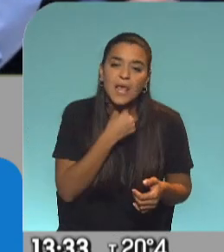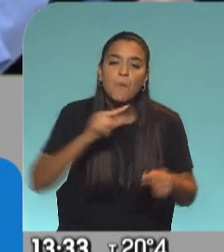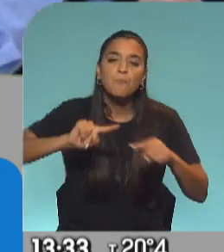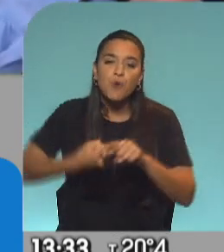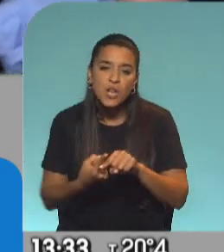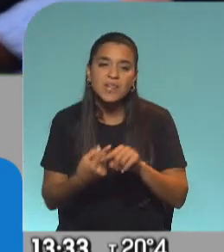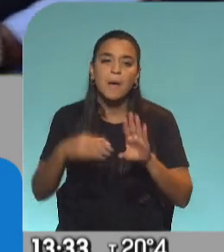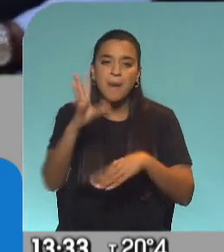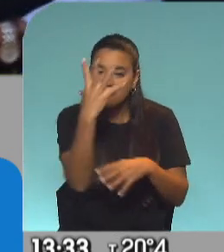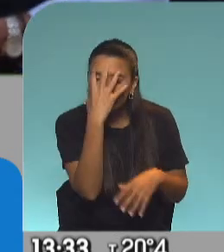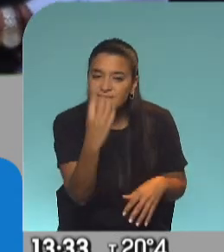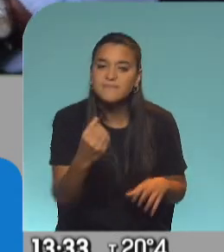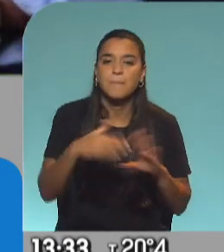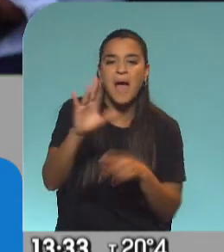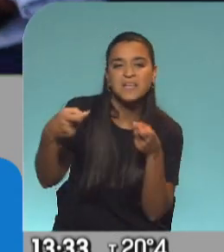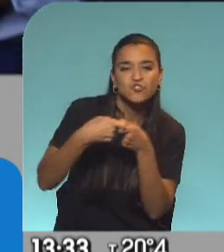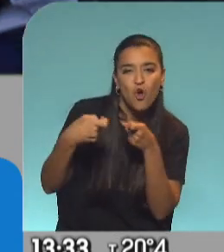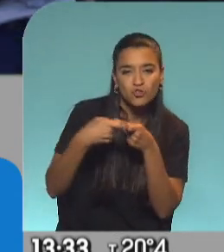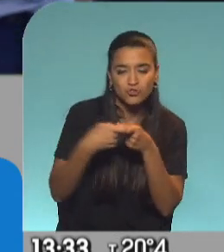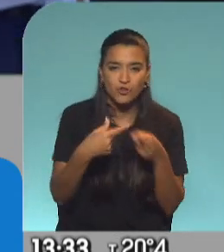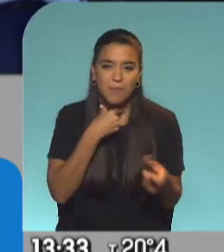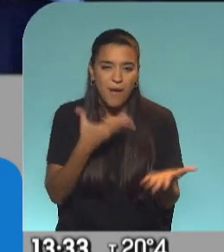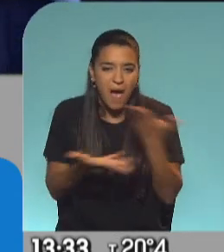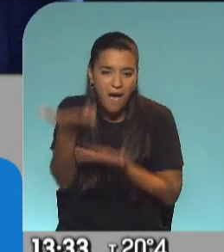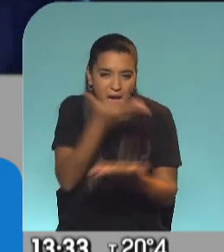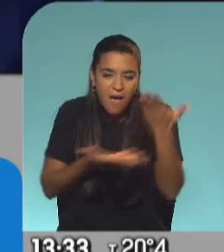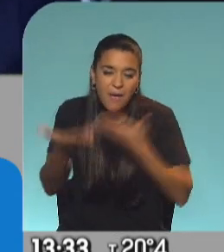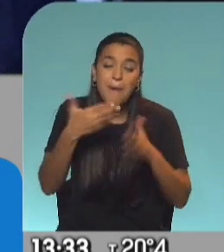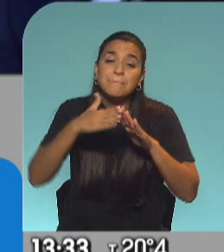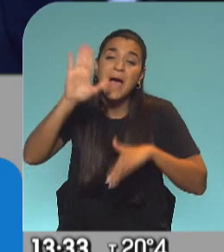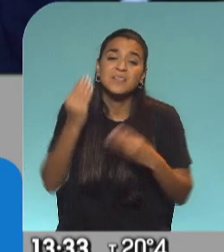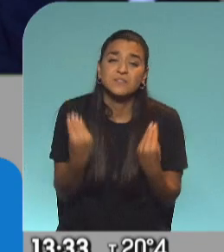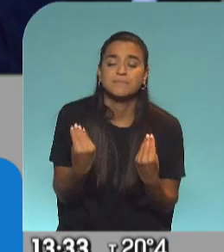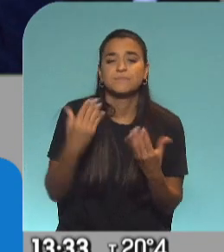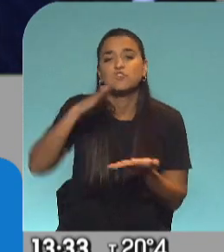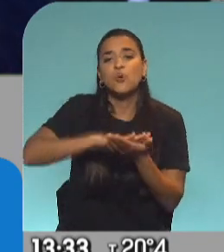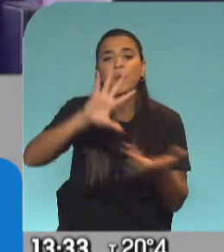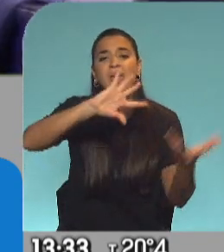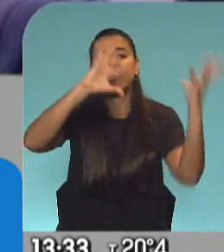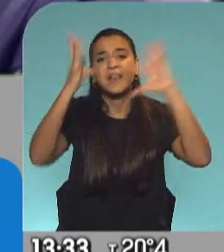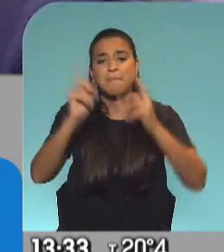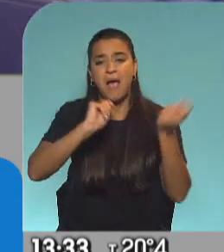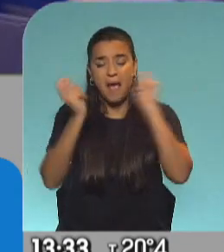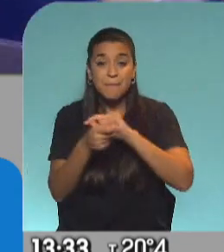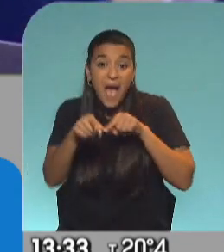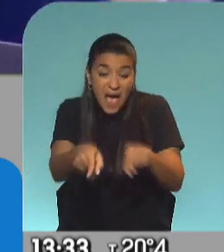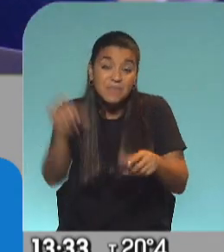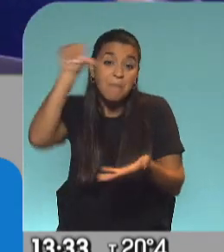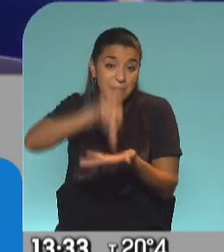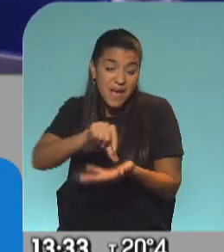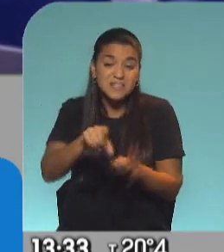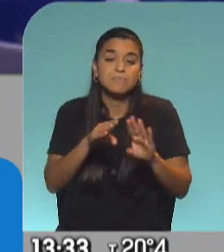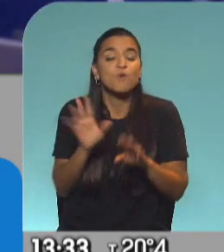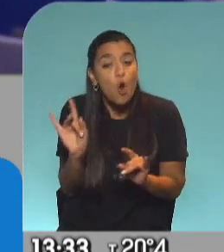política de mayor persuasión, de alianzas y de colaboración, sobre todo respecto al cambio climático. Y ahí el país que estaría